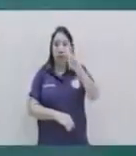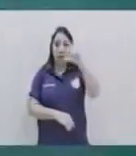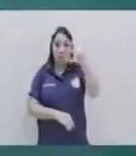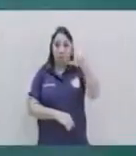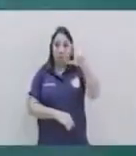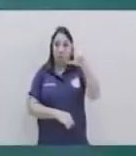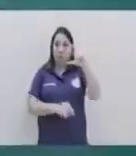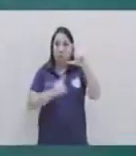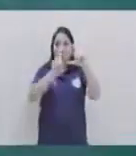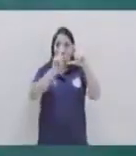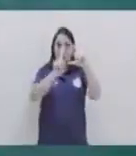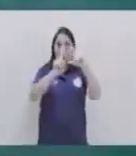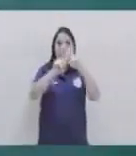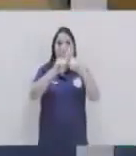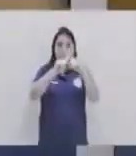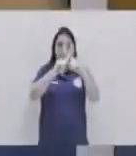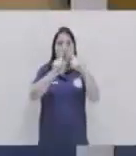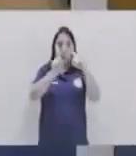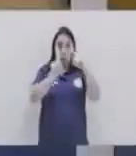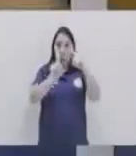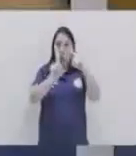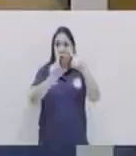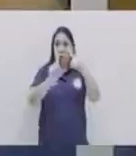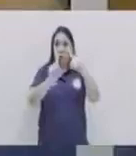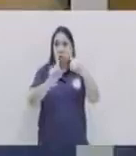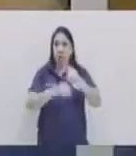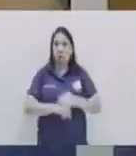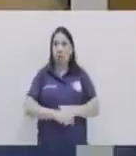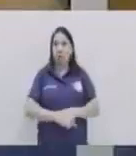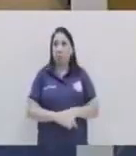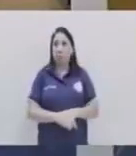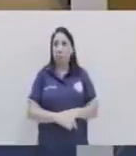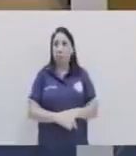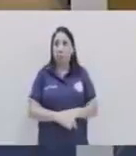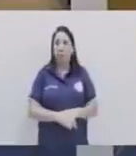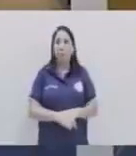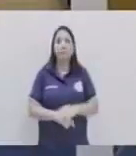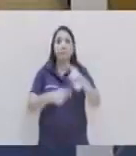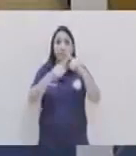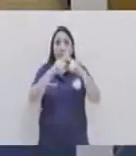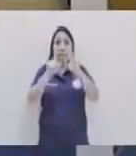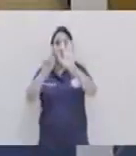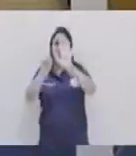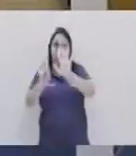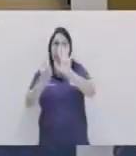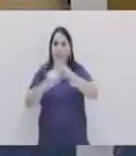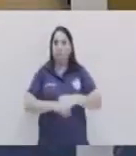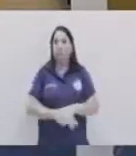que es 1, por c, que es 5.